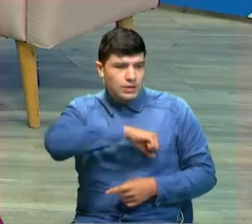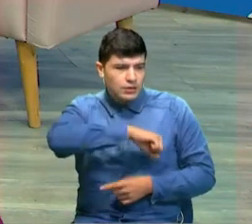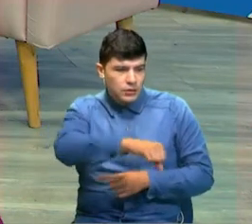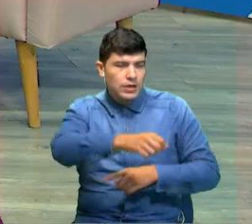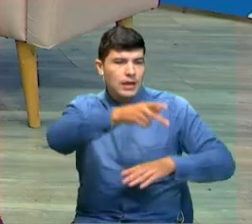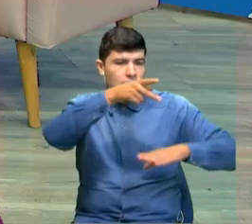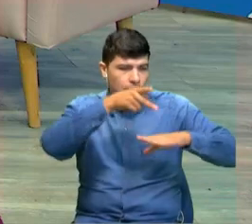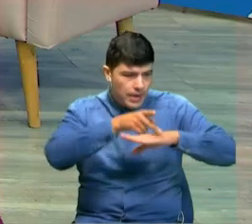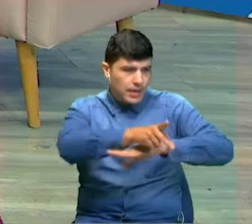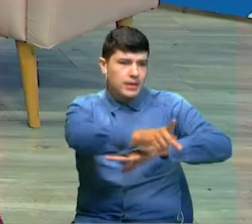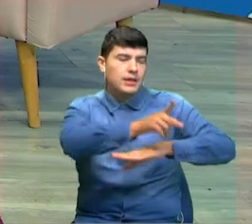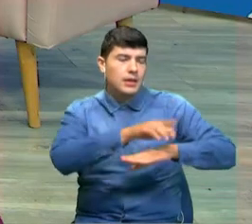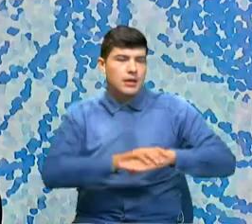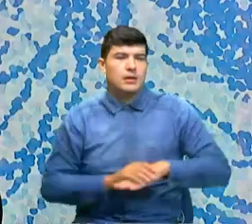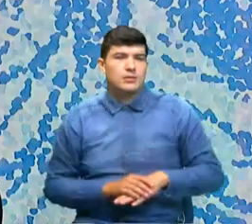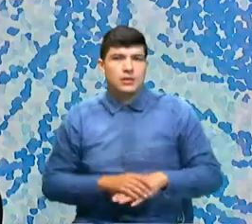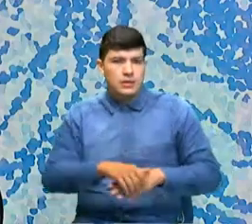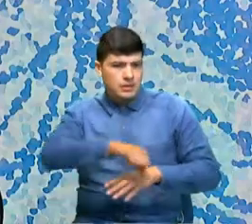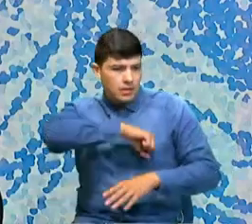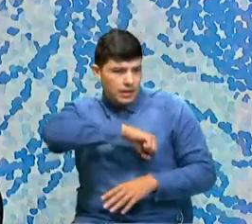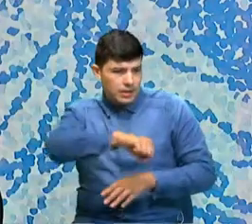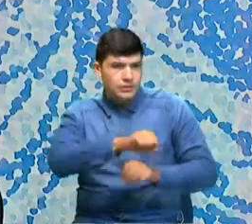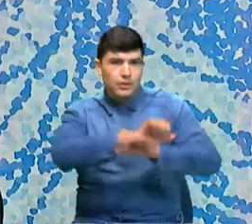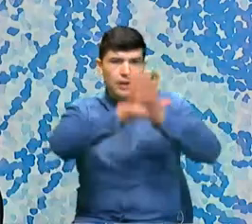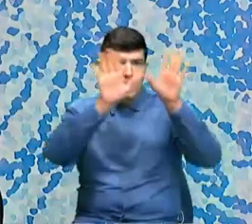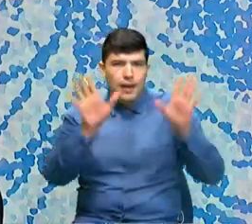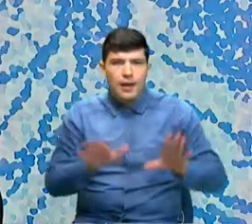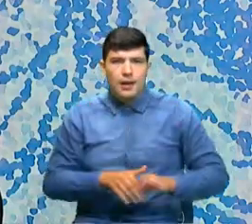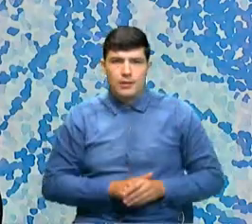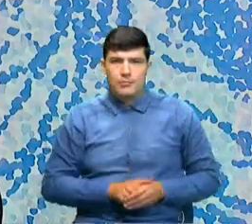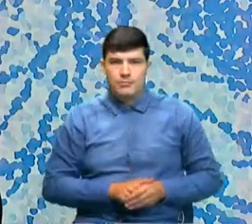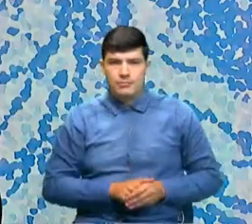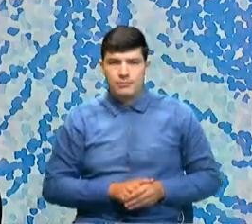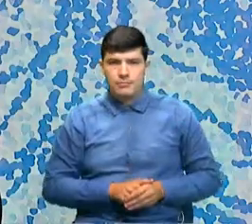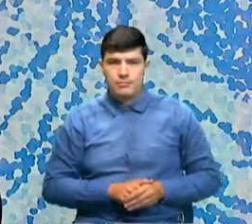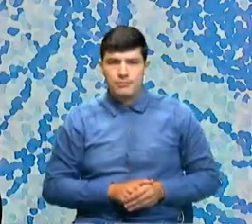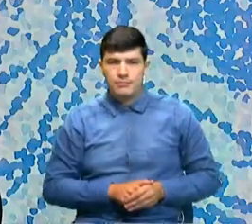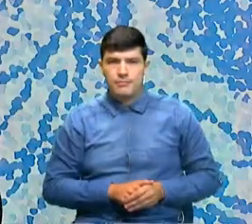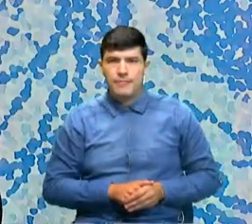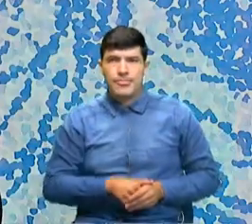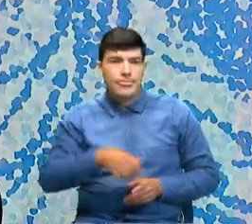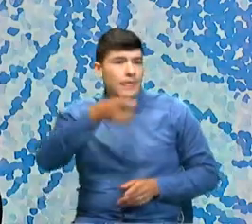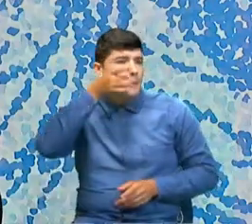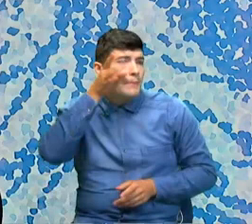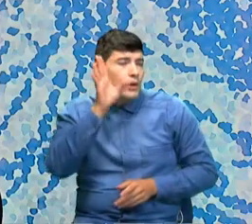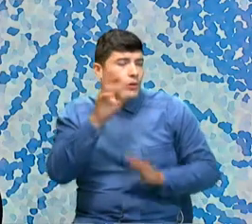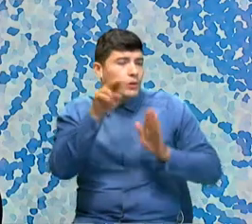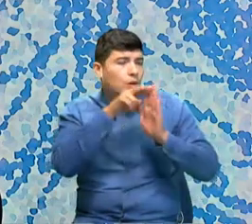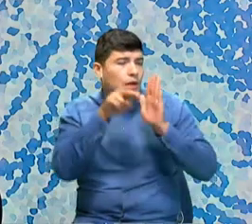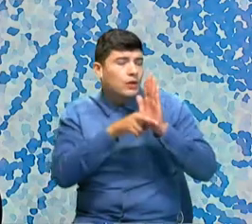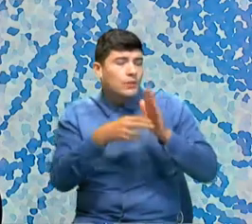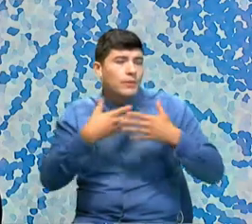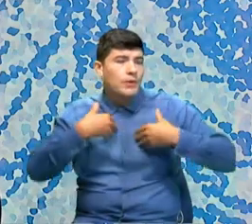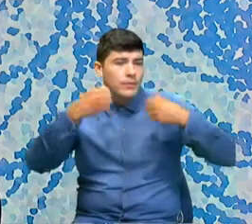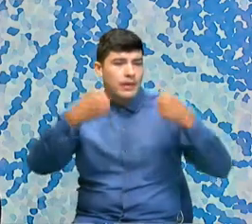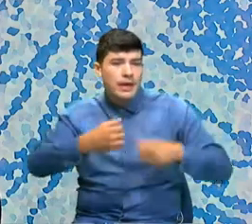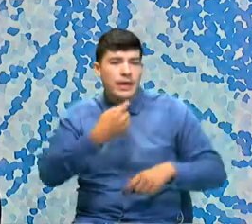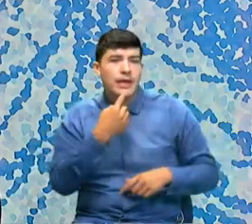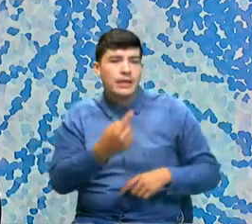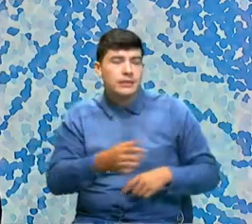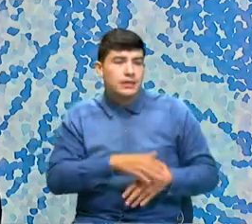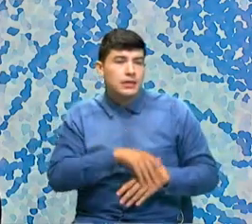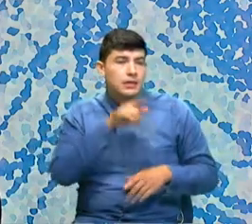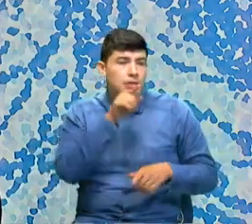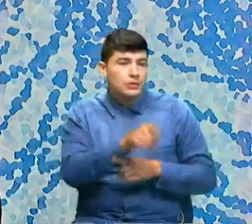parquearlo. Uh-huh. Es un derecho claro. Que de pronto el reglamento de propiedad dice para